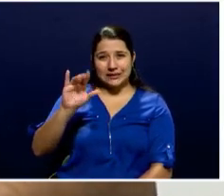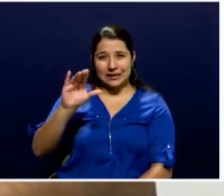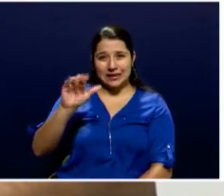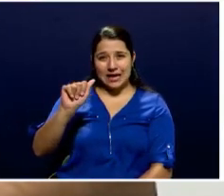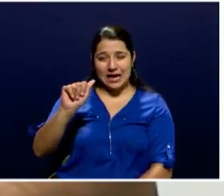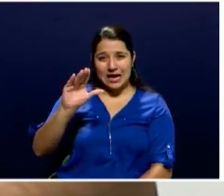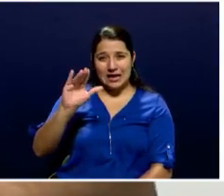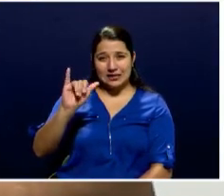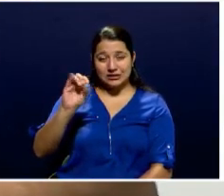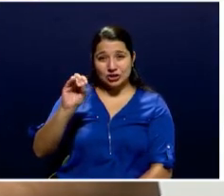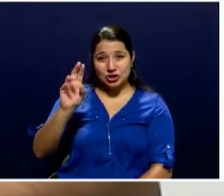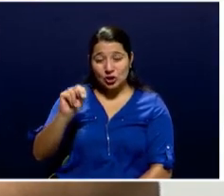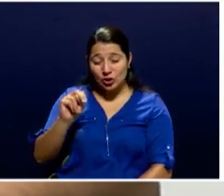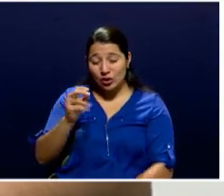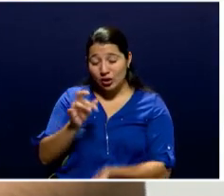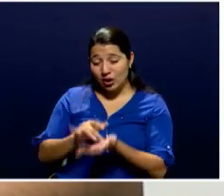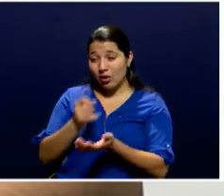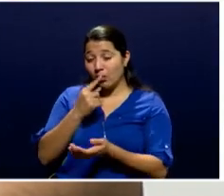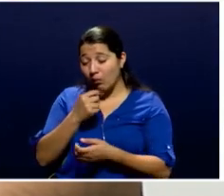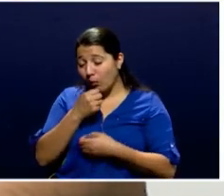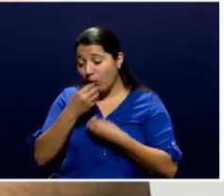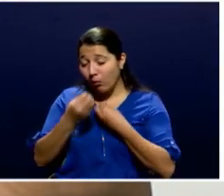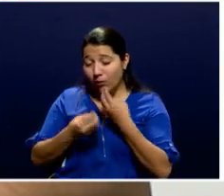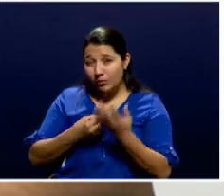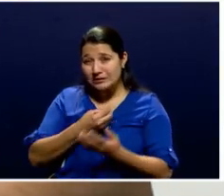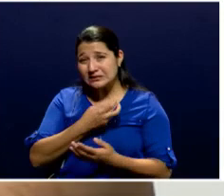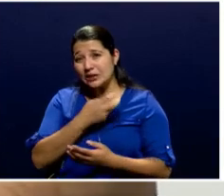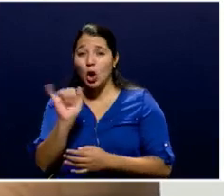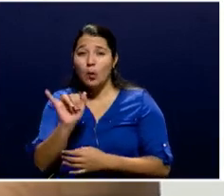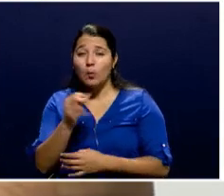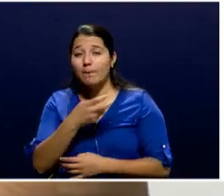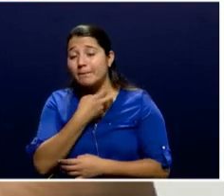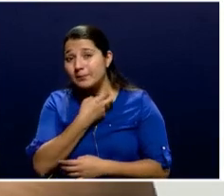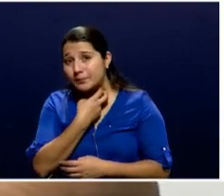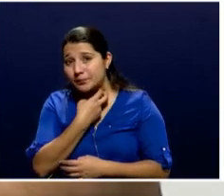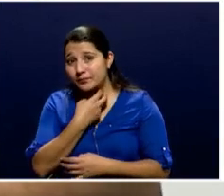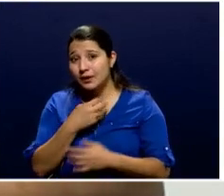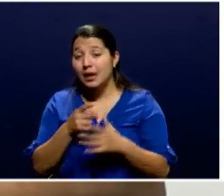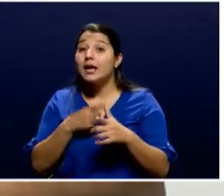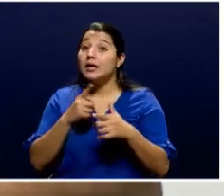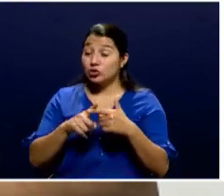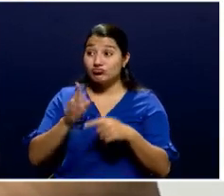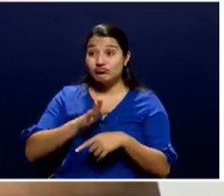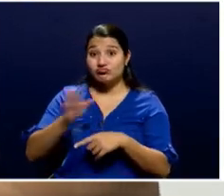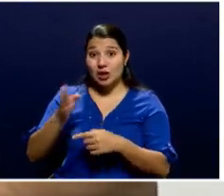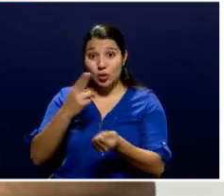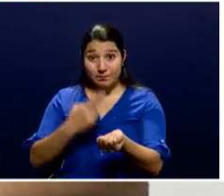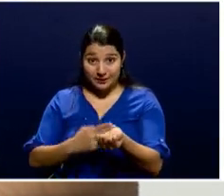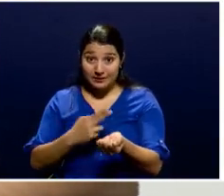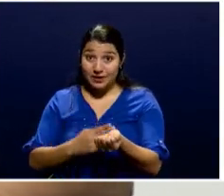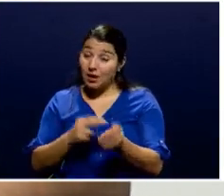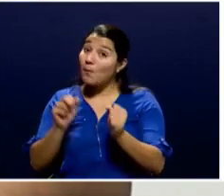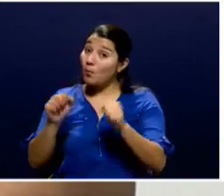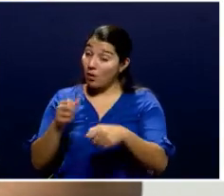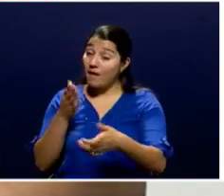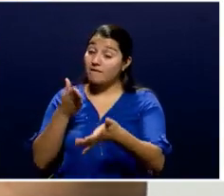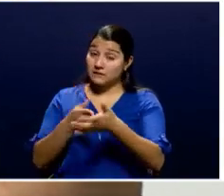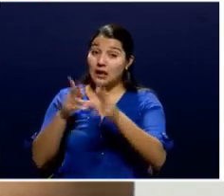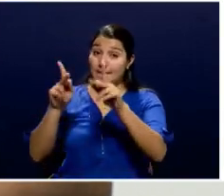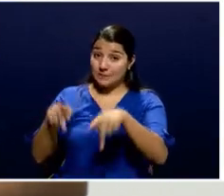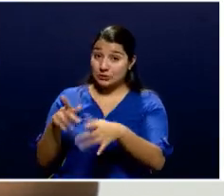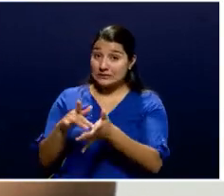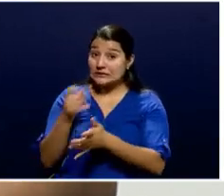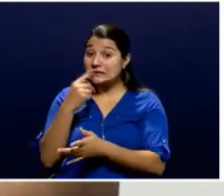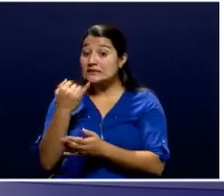o tiene un NH al final y puede variar completamente la molécula y puede tener efectos devastadores para la persona que se lo